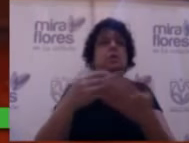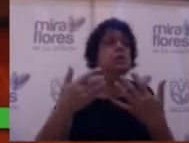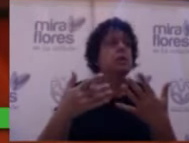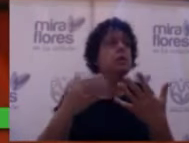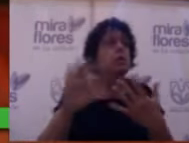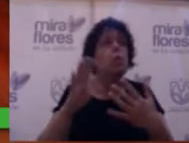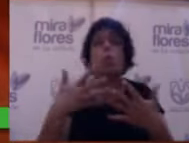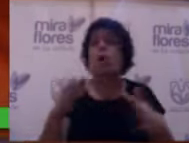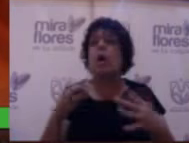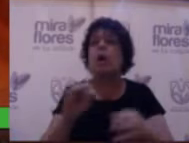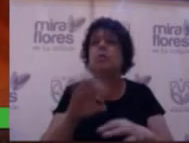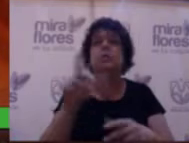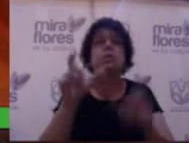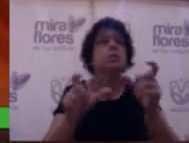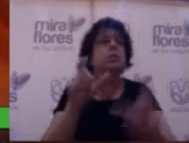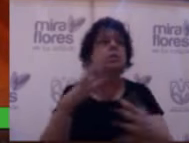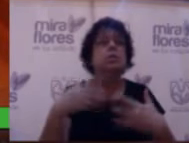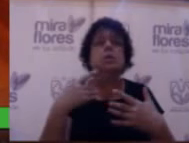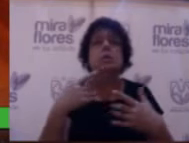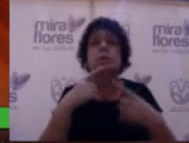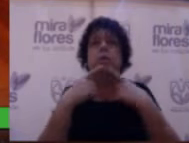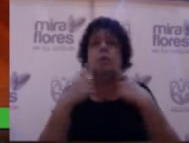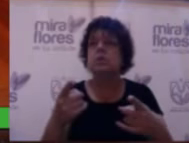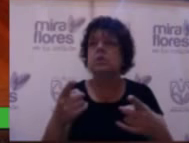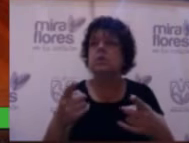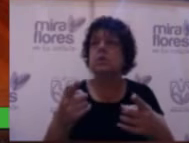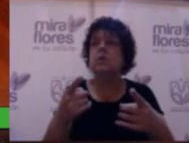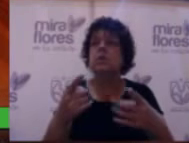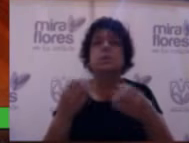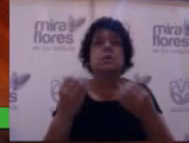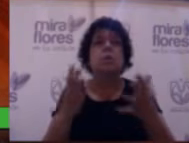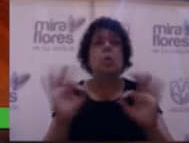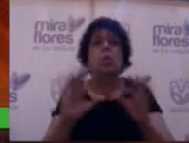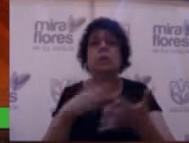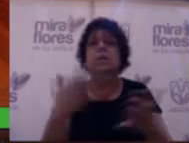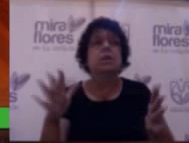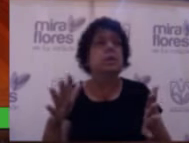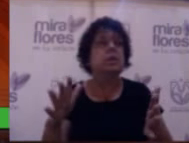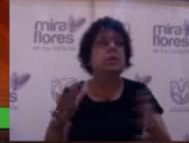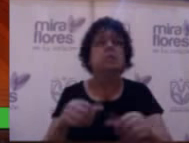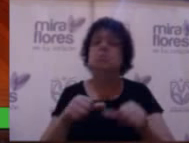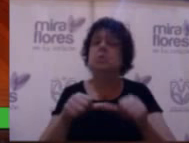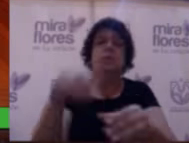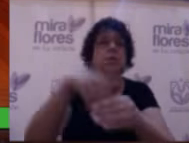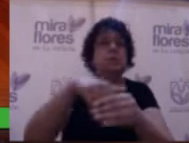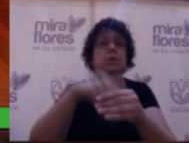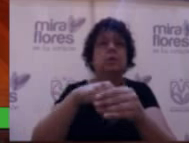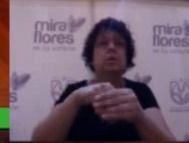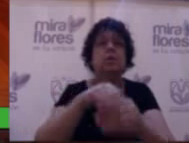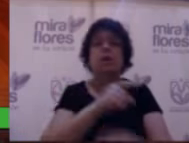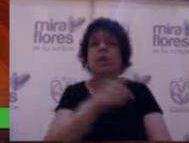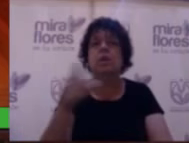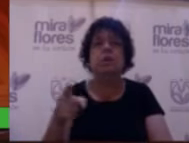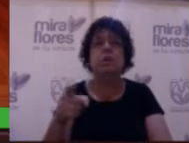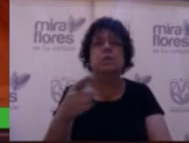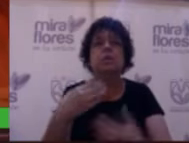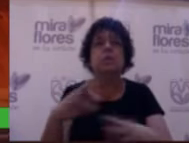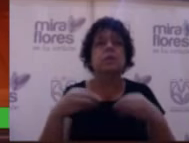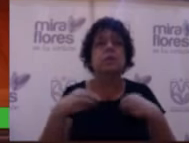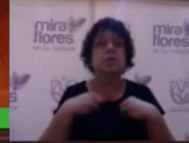hacer uso de la palabra. Si no tenemos ninguna manifestación al respecto, procederemos a votar. Aquellos miembros del Consejo que estén a favor,